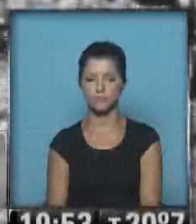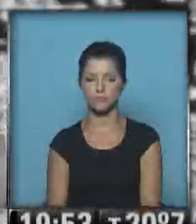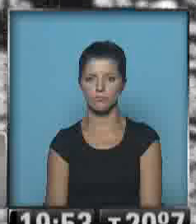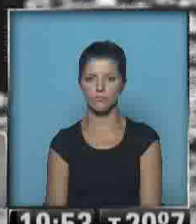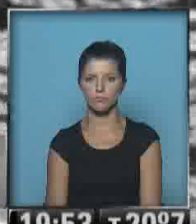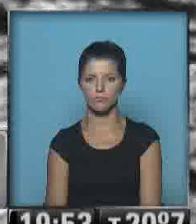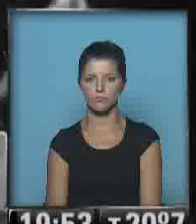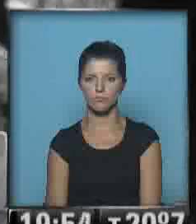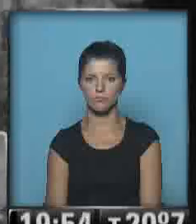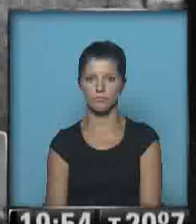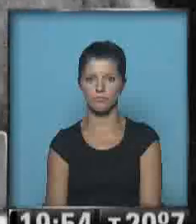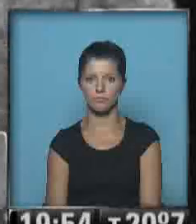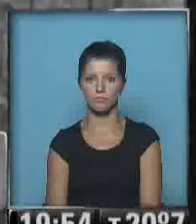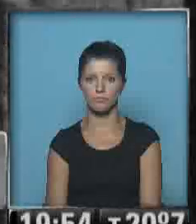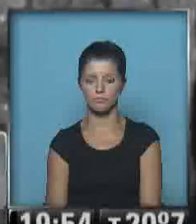violencia